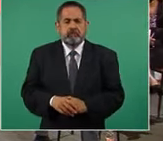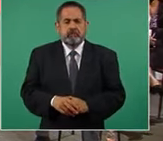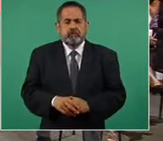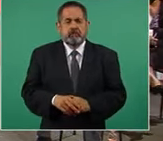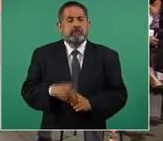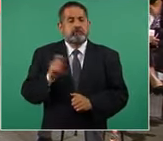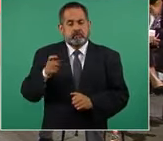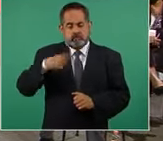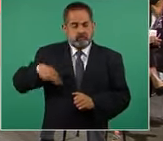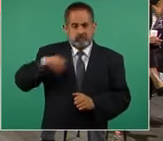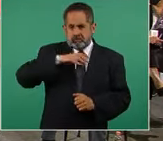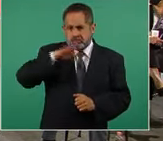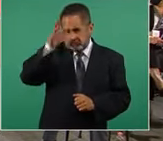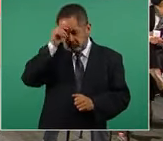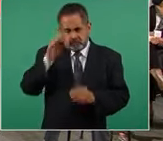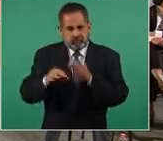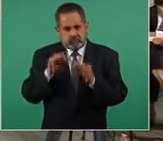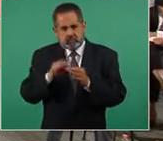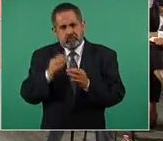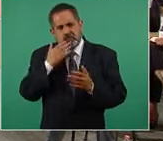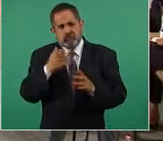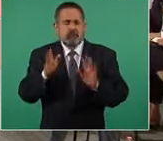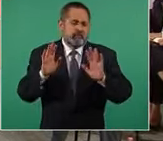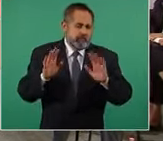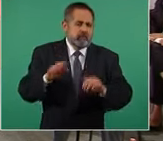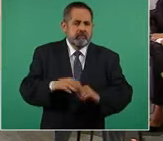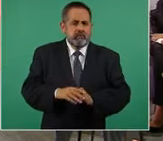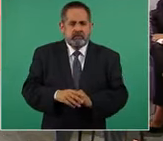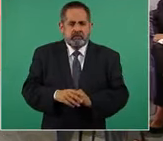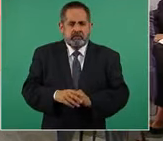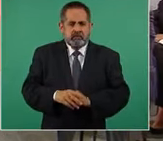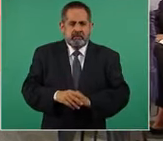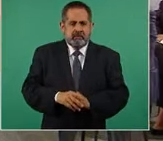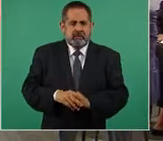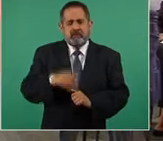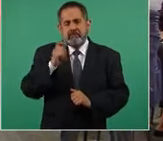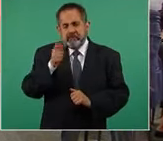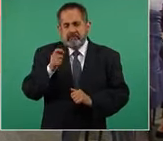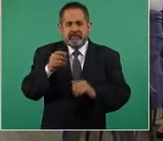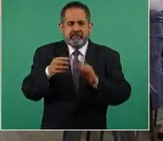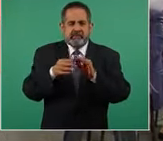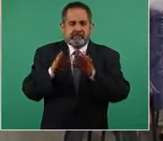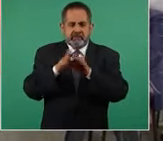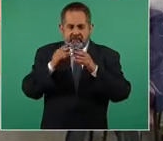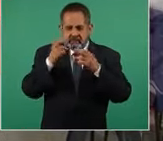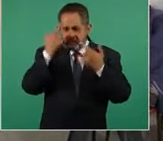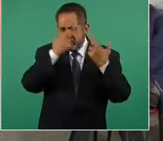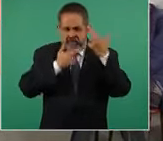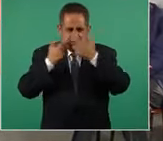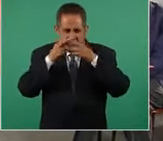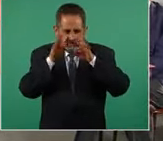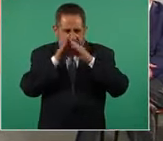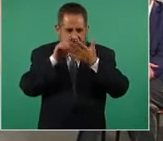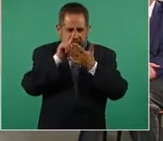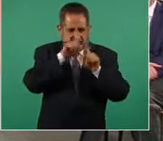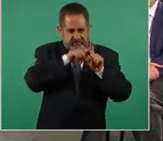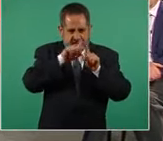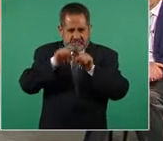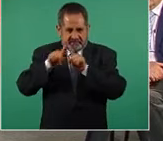Y se llegó a un acuerdo. Pero, en fin, se está revisando todo,